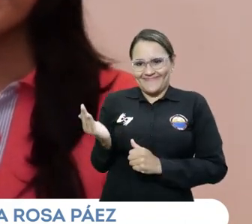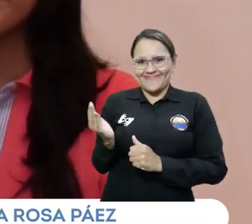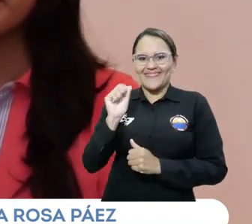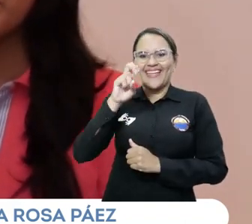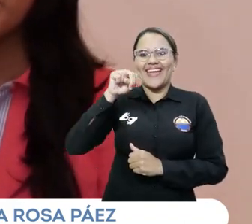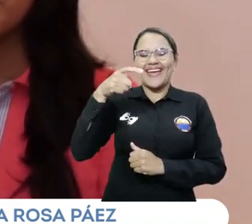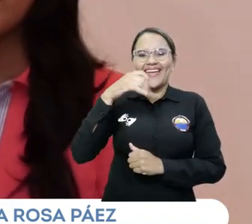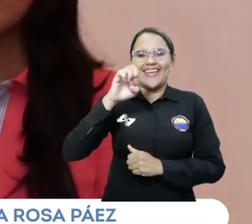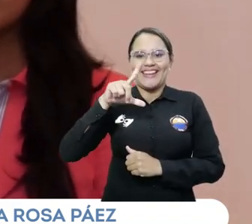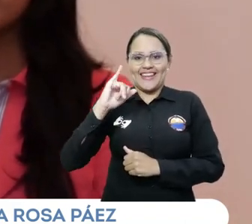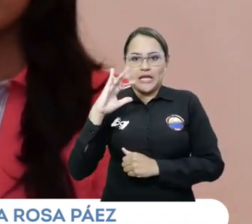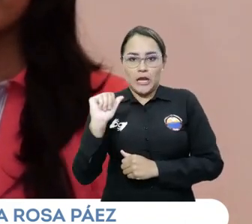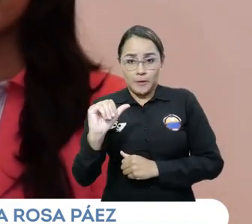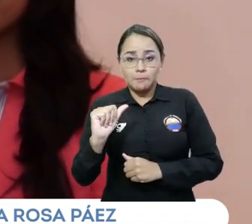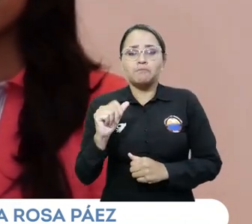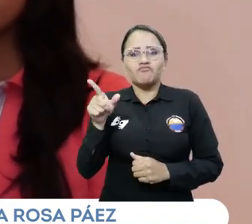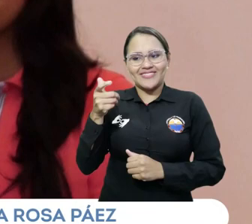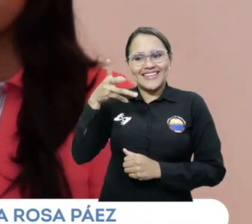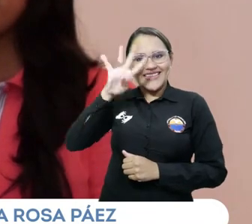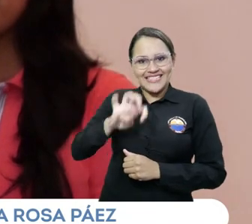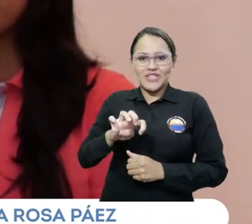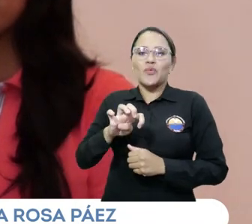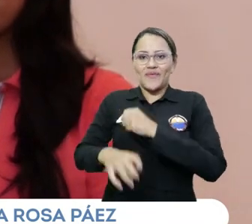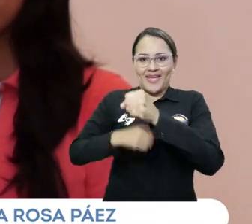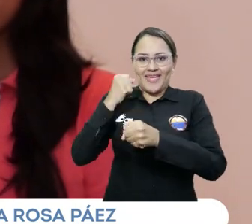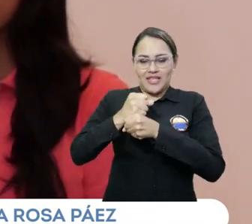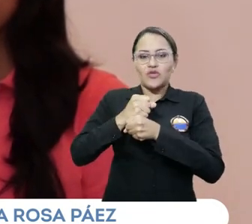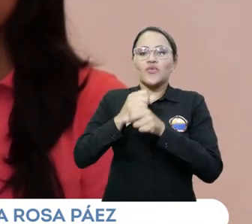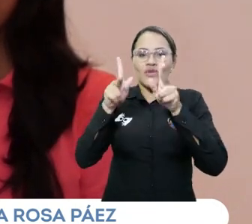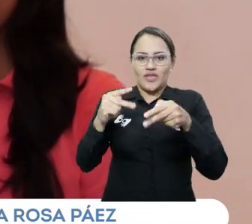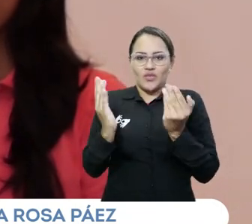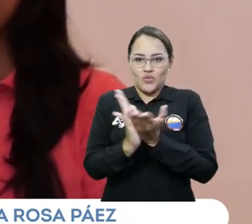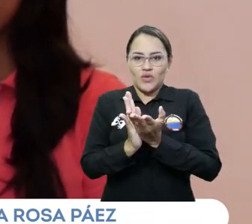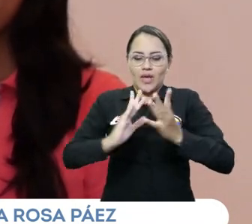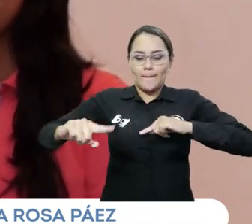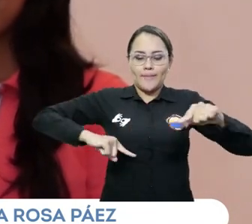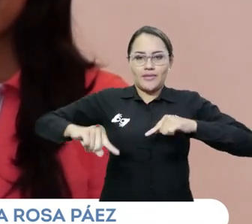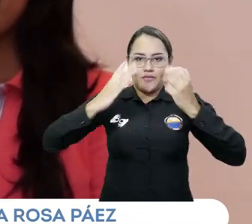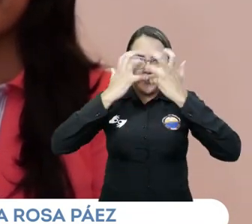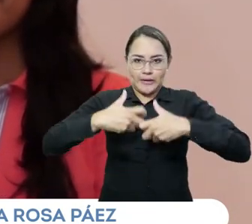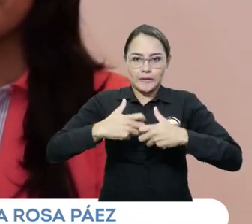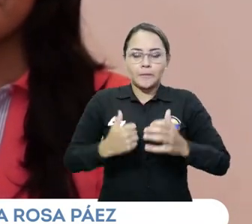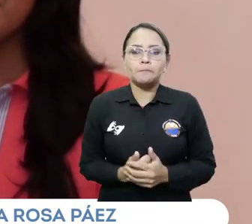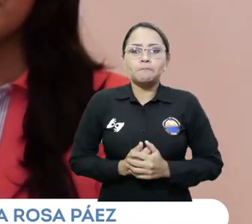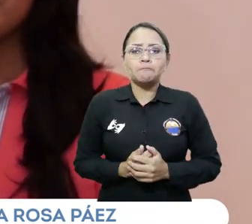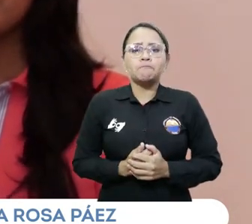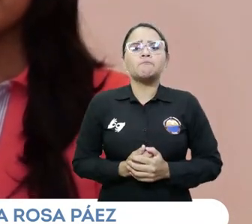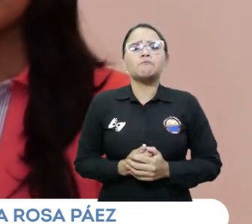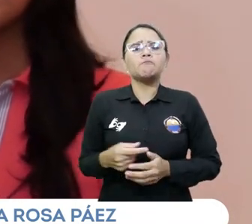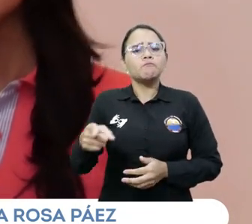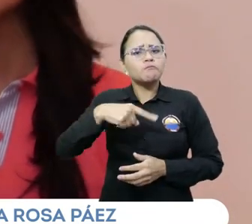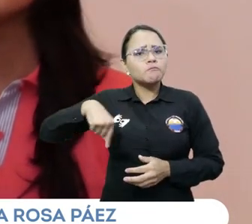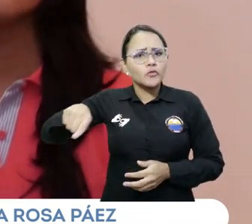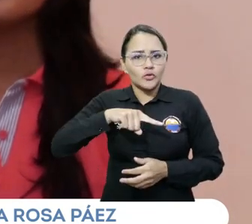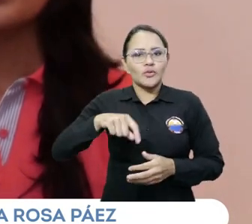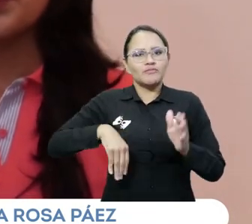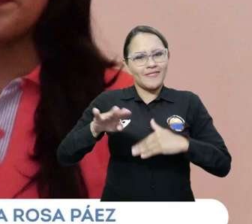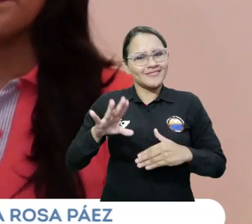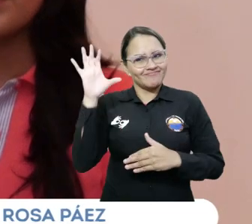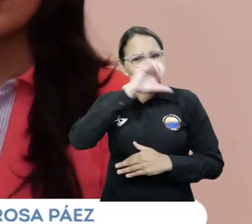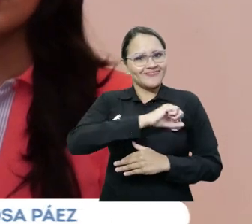Angélica de la Rosa Páez, 19 años, estudiante de Administración de Empresa. Aquí establecemos un equilibrio